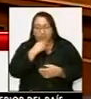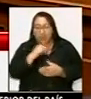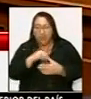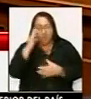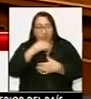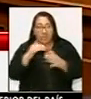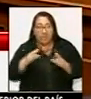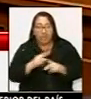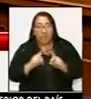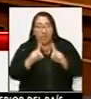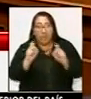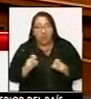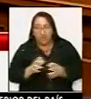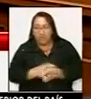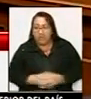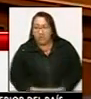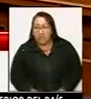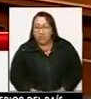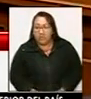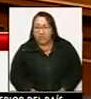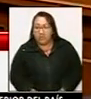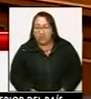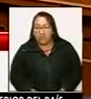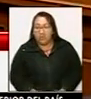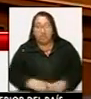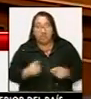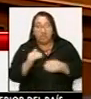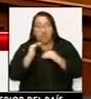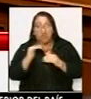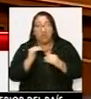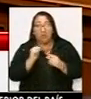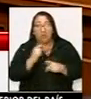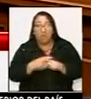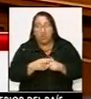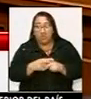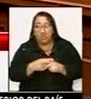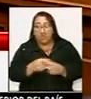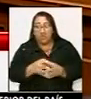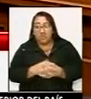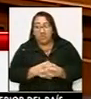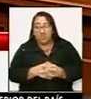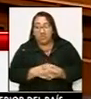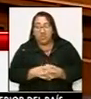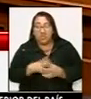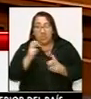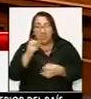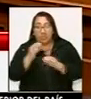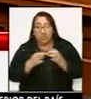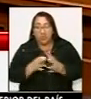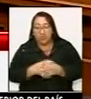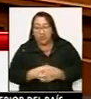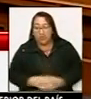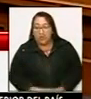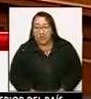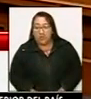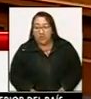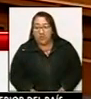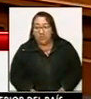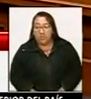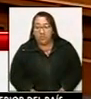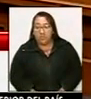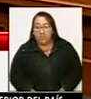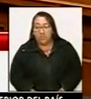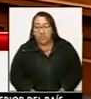comisarías. La pregunta es, ¿eso está limitado por capacidad presupuestal o eso